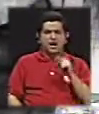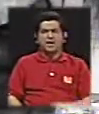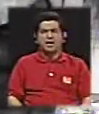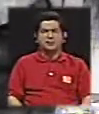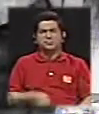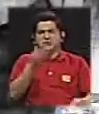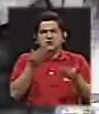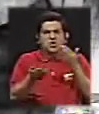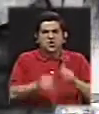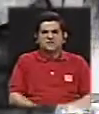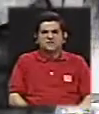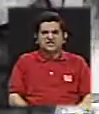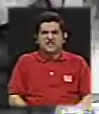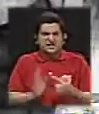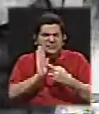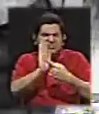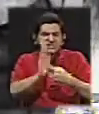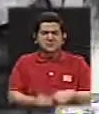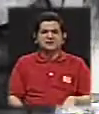practicar durante cerca de 20 años,